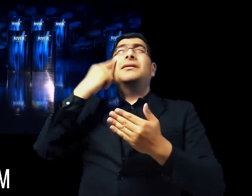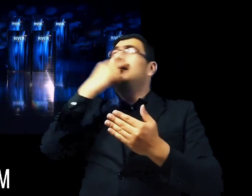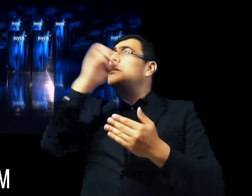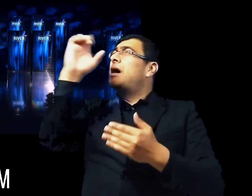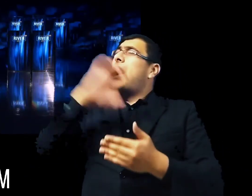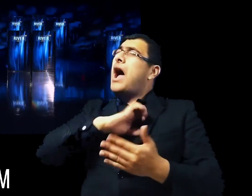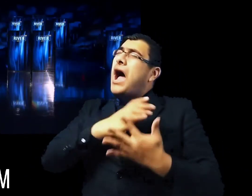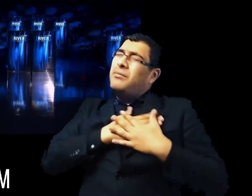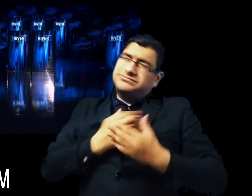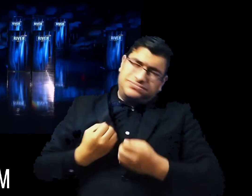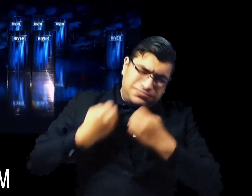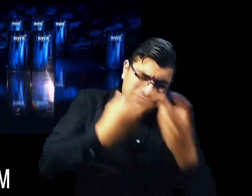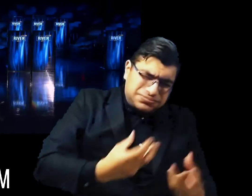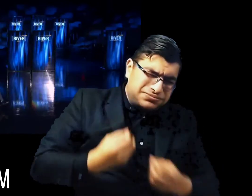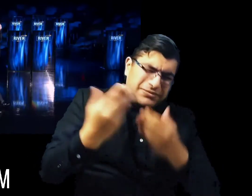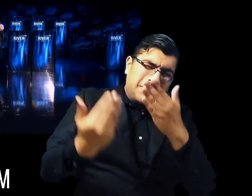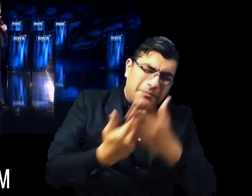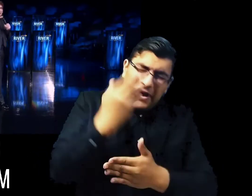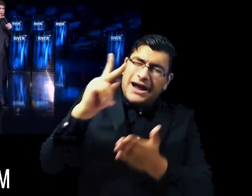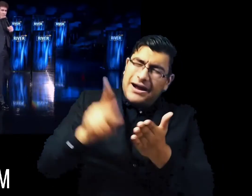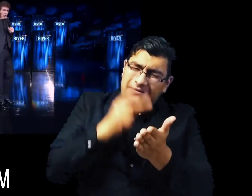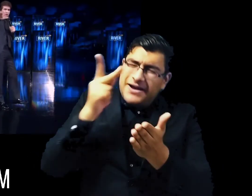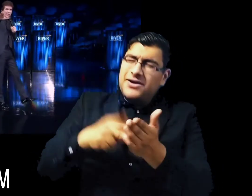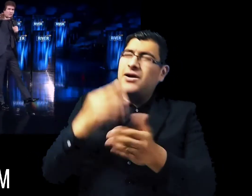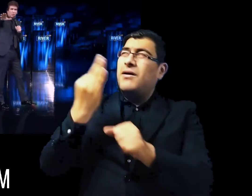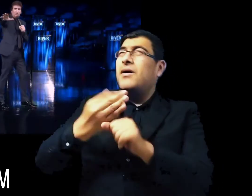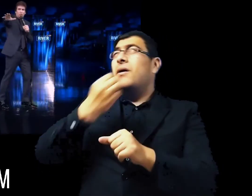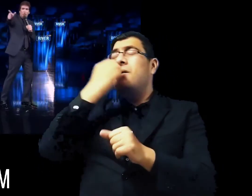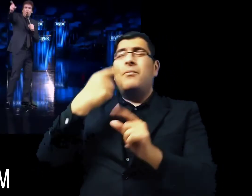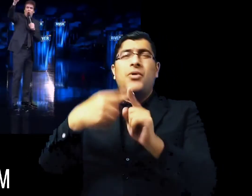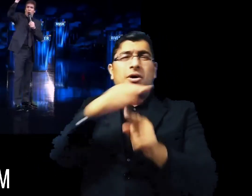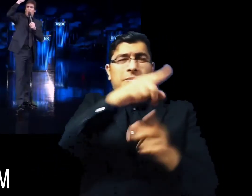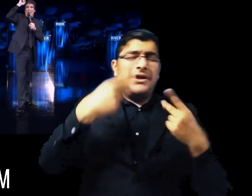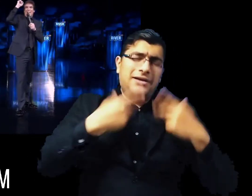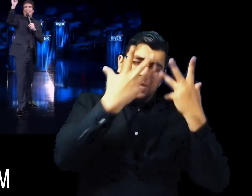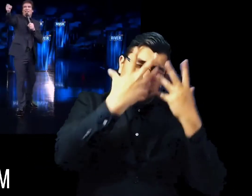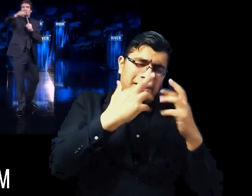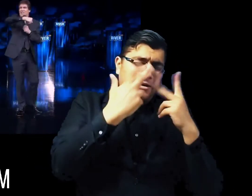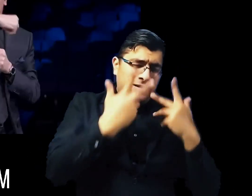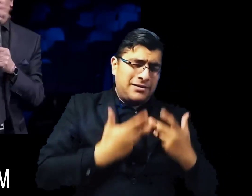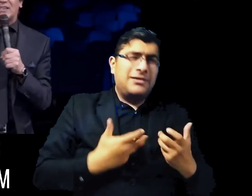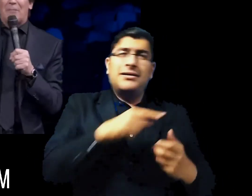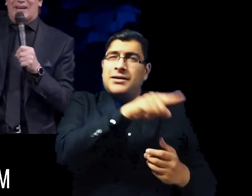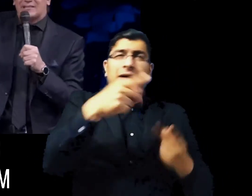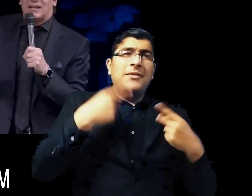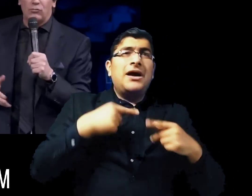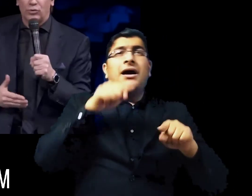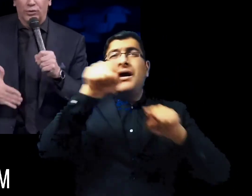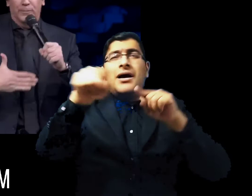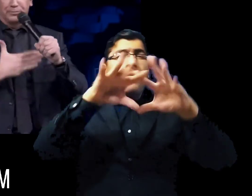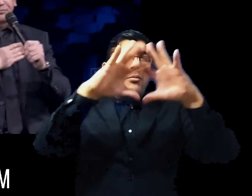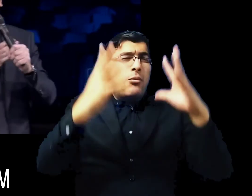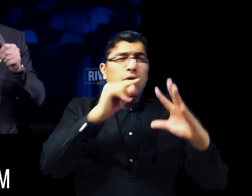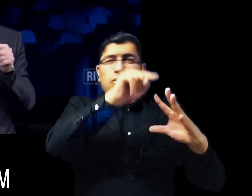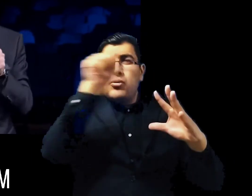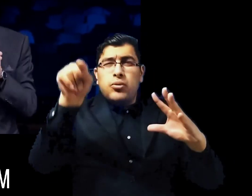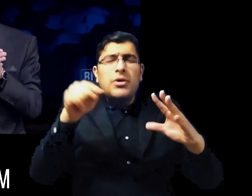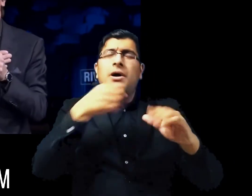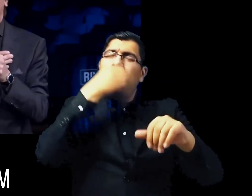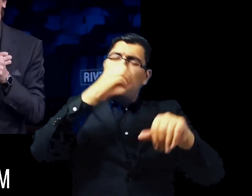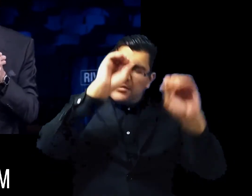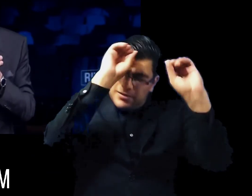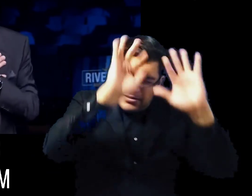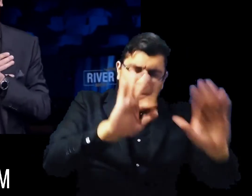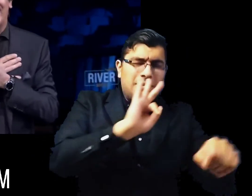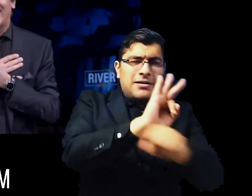tus misericordias cada mañana. Yo estoy orando ahora por los que están rotos, oro por la gente que está en distintas partes del mundo. El Señor